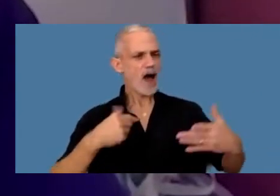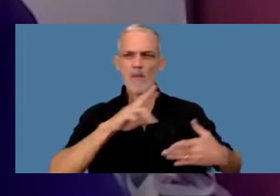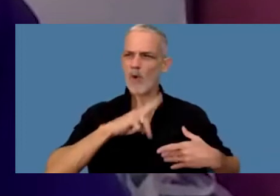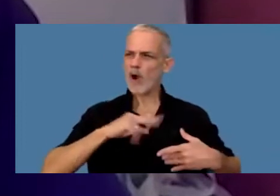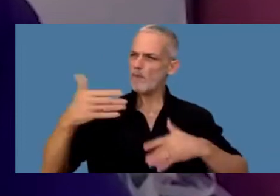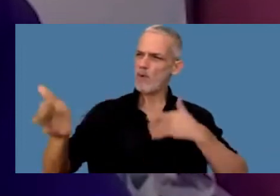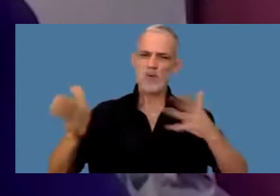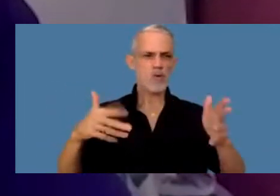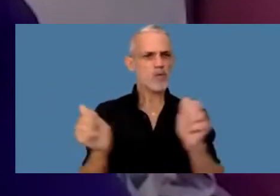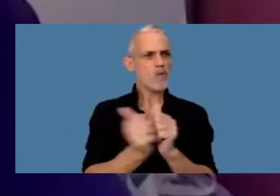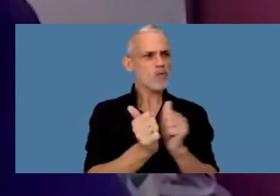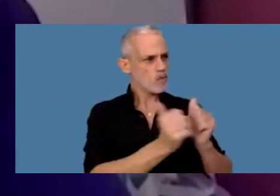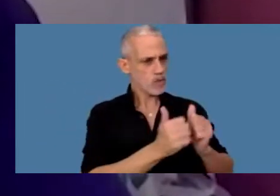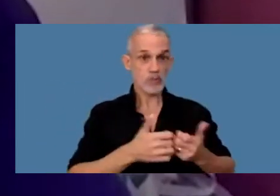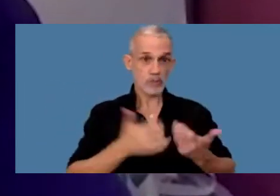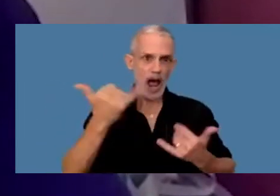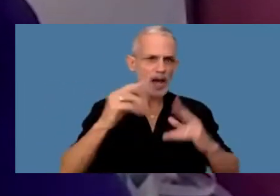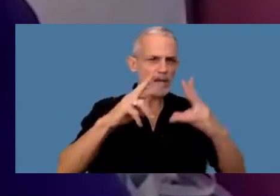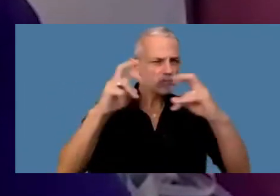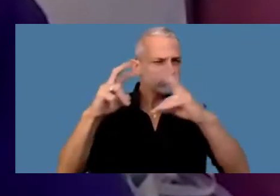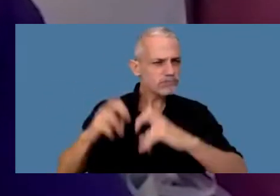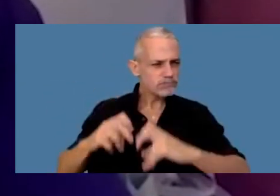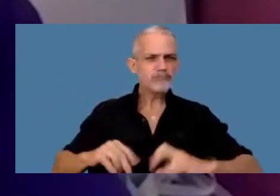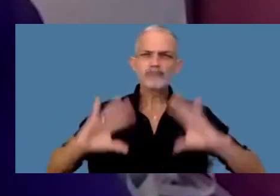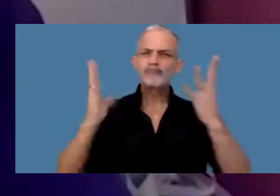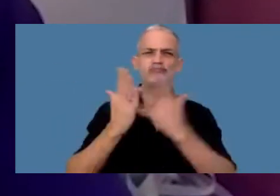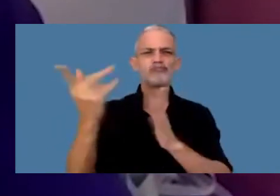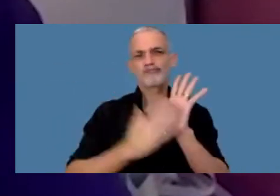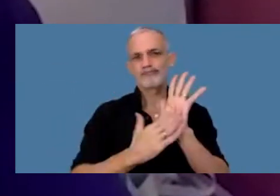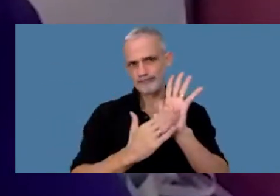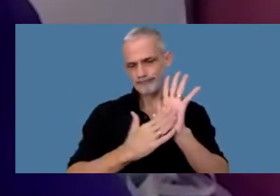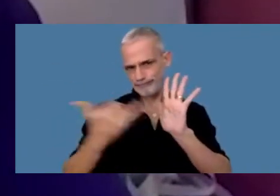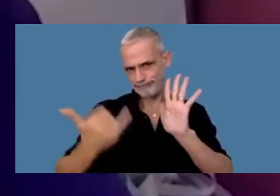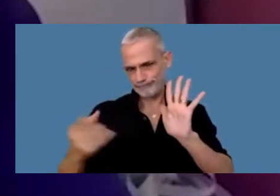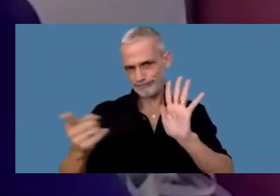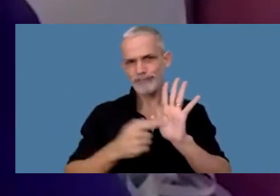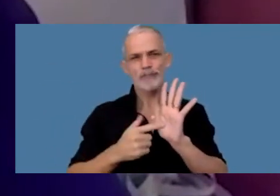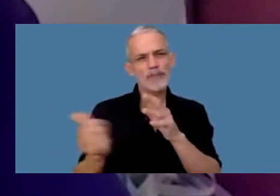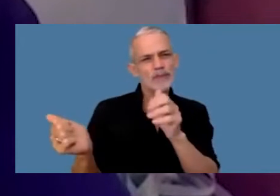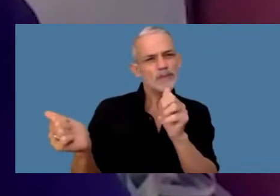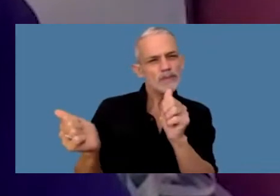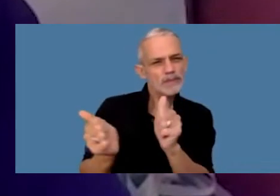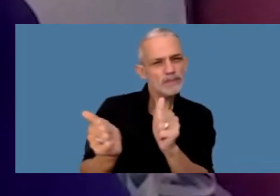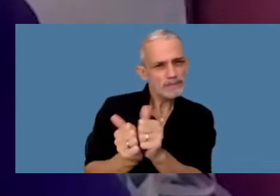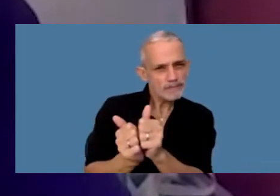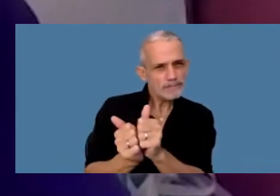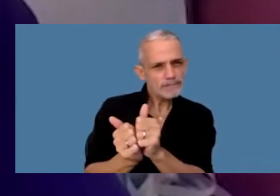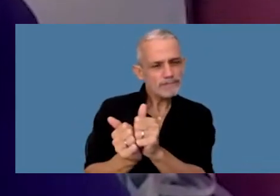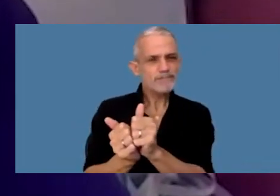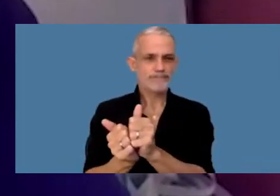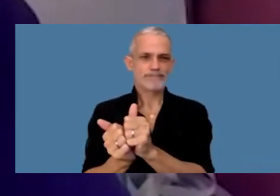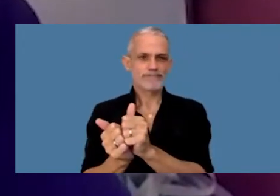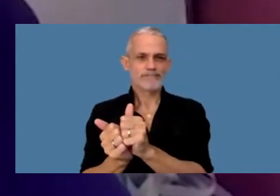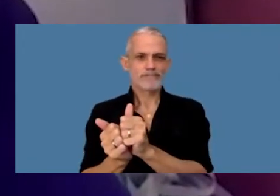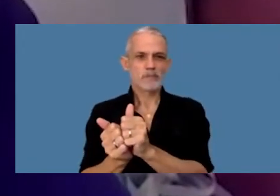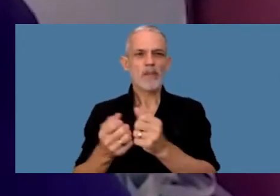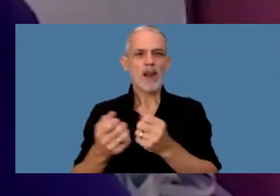la vecina, la mejor amiga, siempre como que el